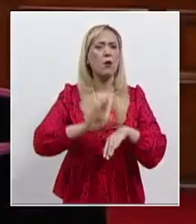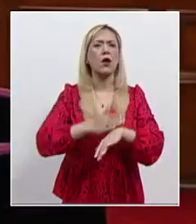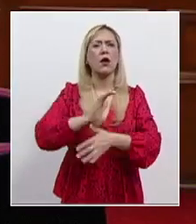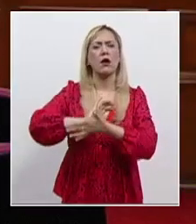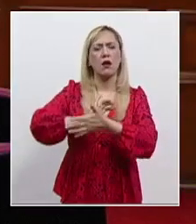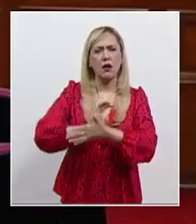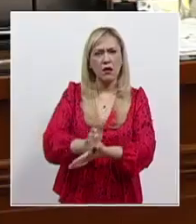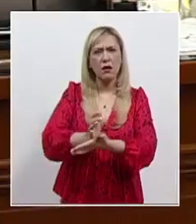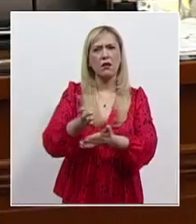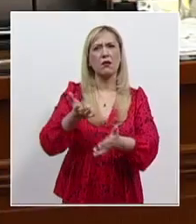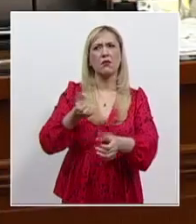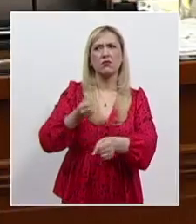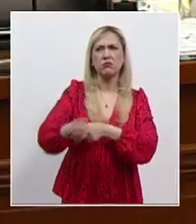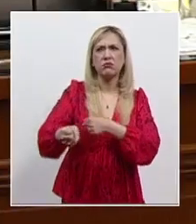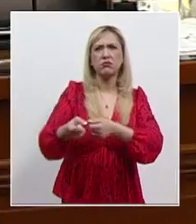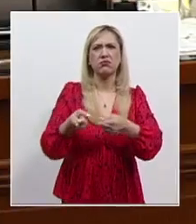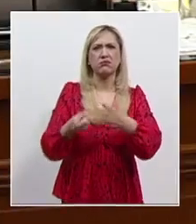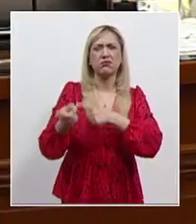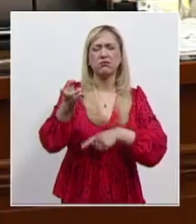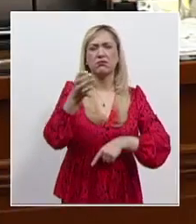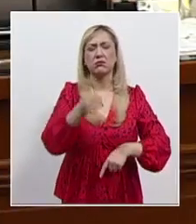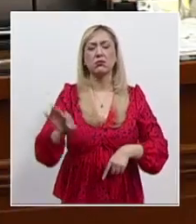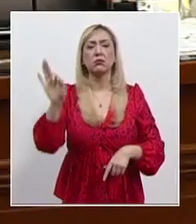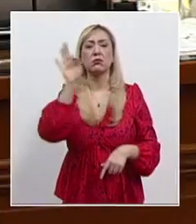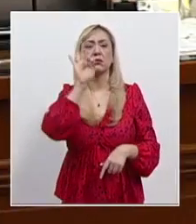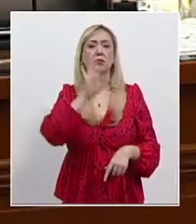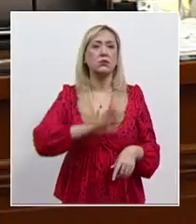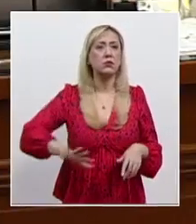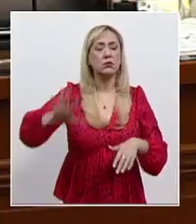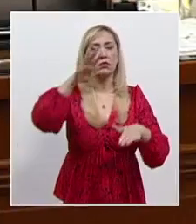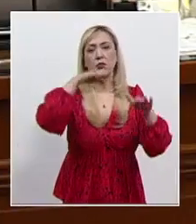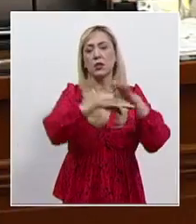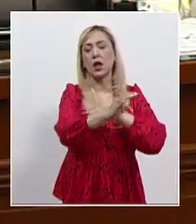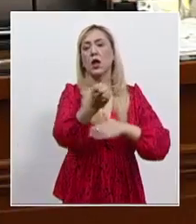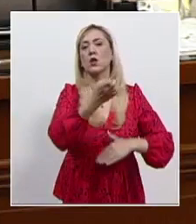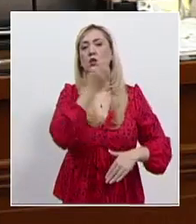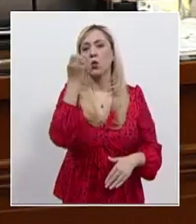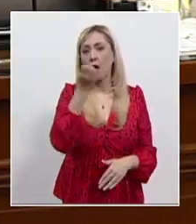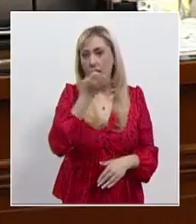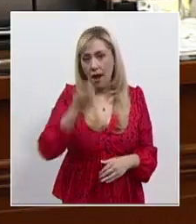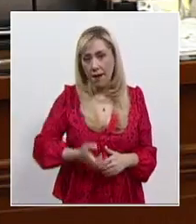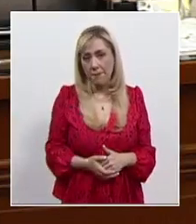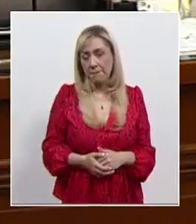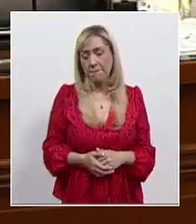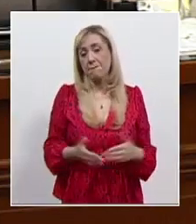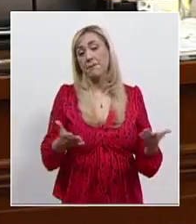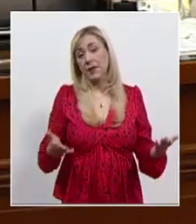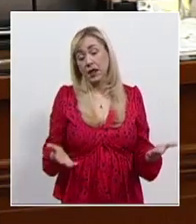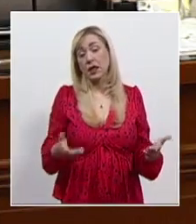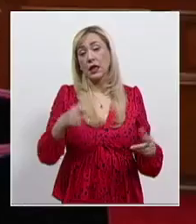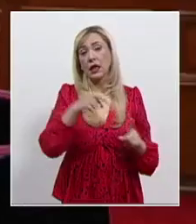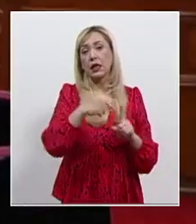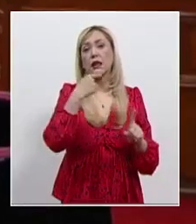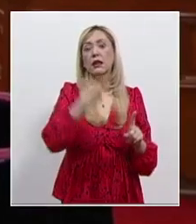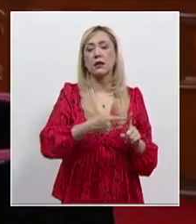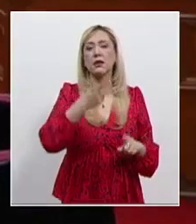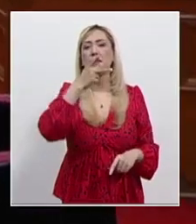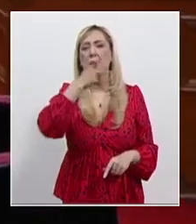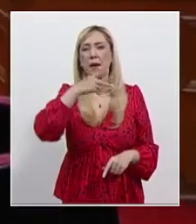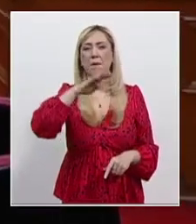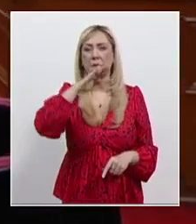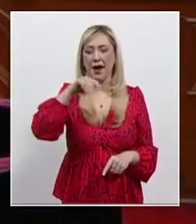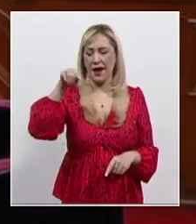o agresión física o verbal cometidas en instituciones educativas. La medida obligaba a las madres y padres de la o el